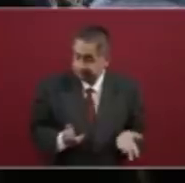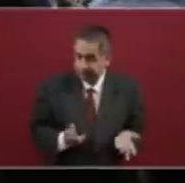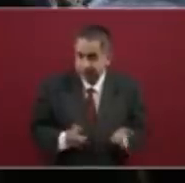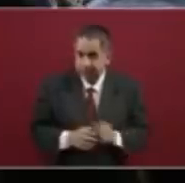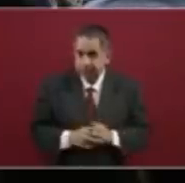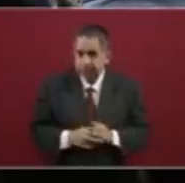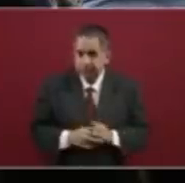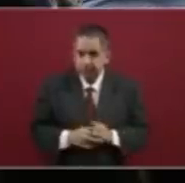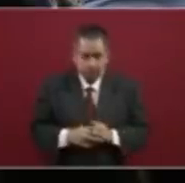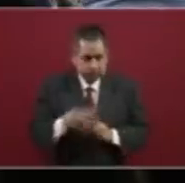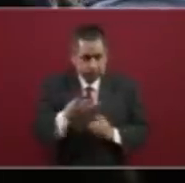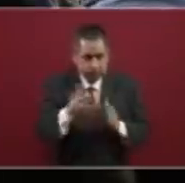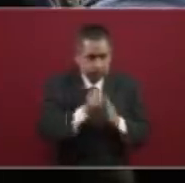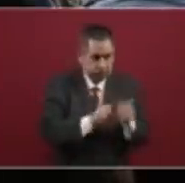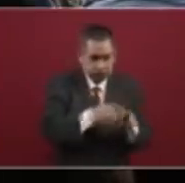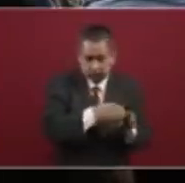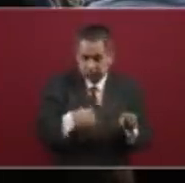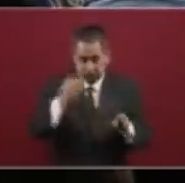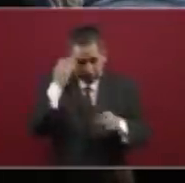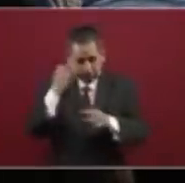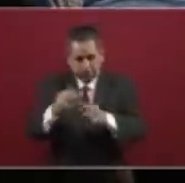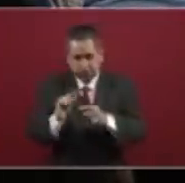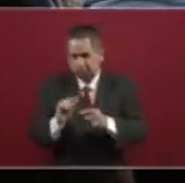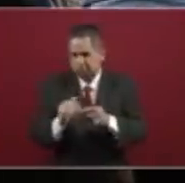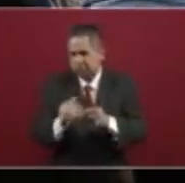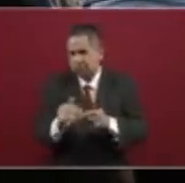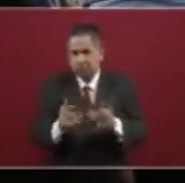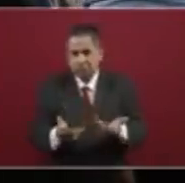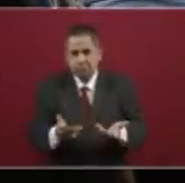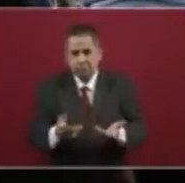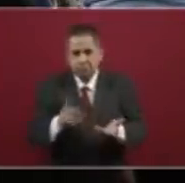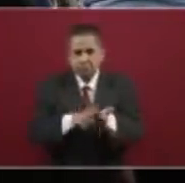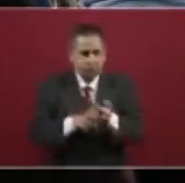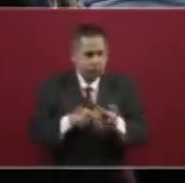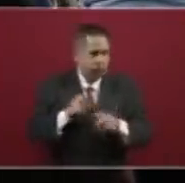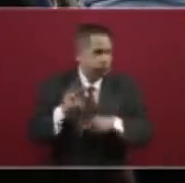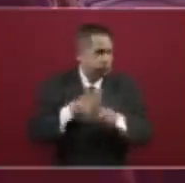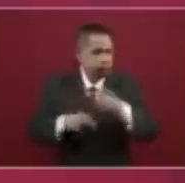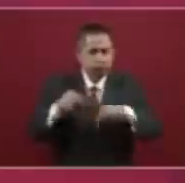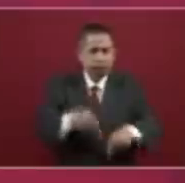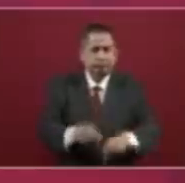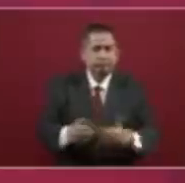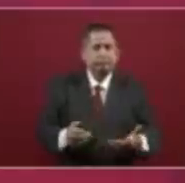Sí, son los 4 meses que llevamos, un poco más de estar aquí.